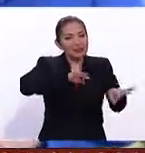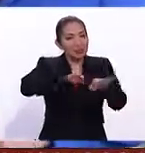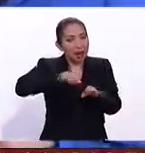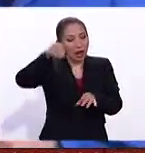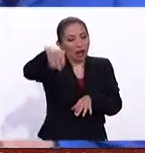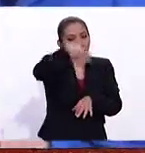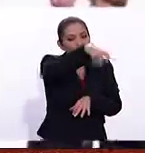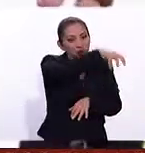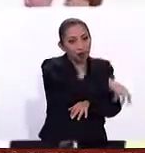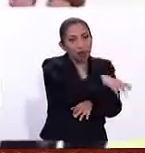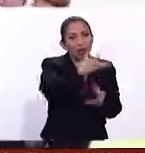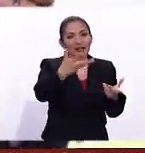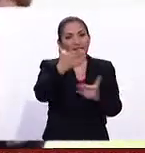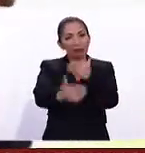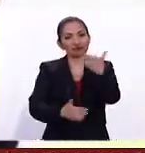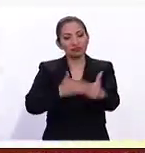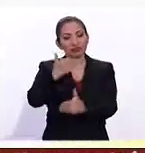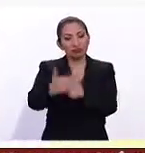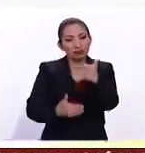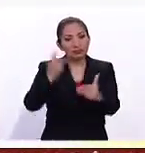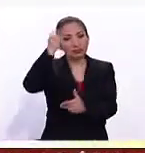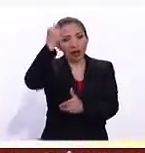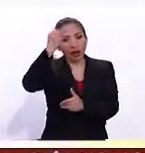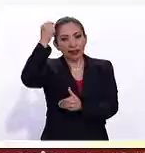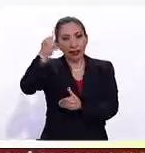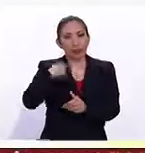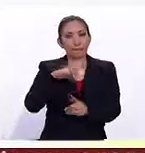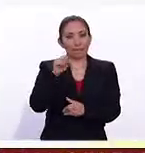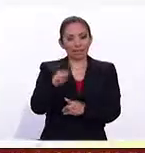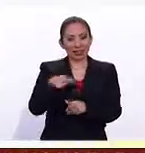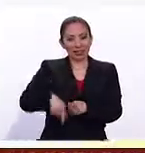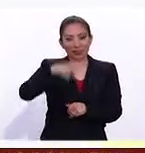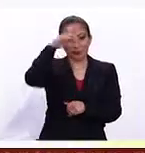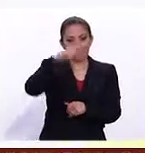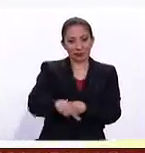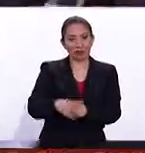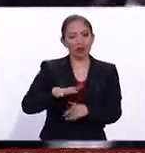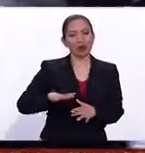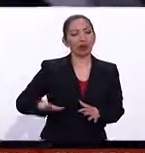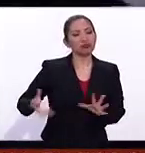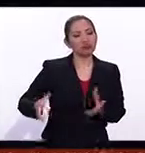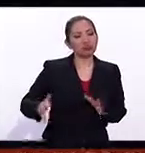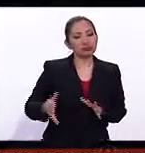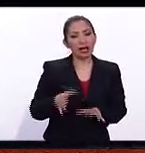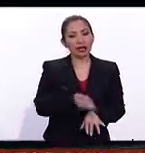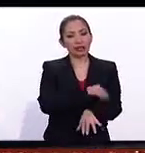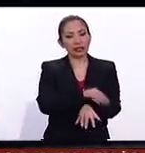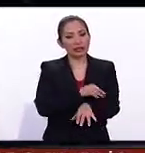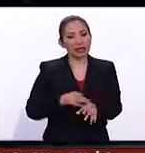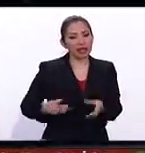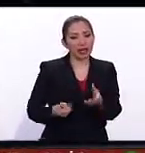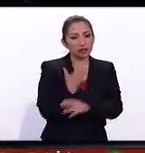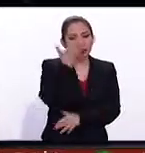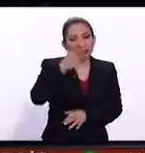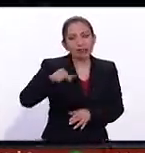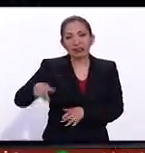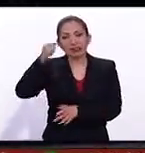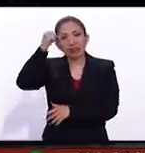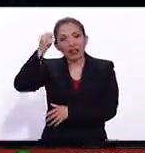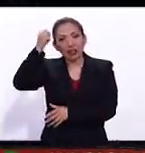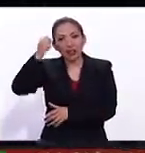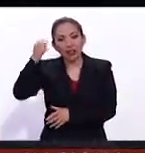empleos, de que se pueda desarrollar tecnología propia en nuestro país alrededor de las energías renovables y de las